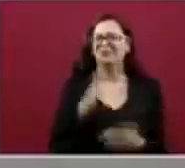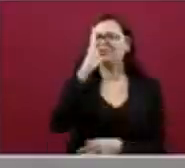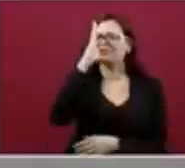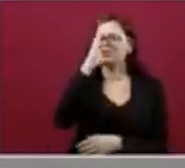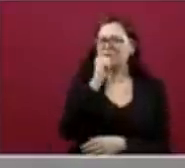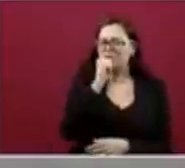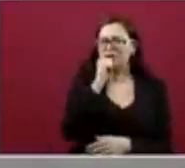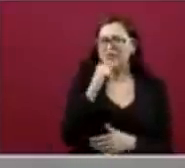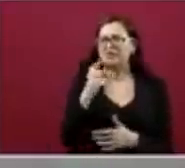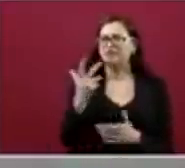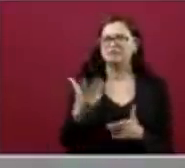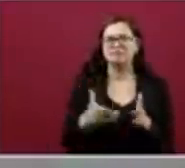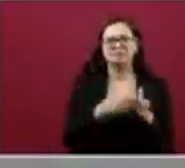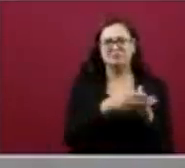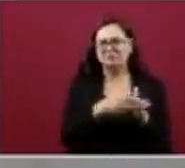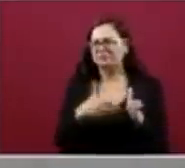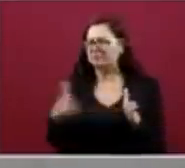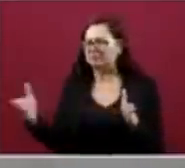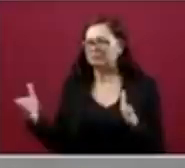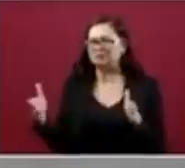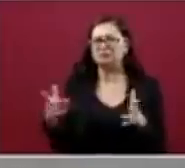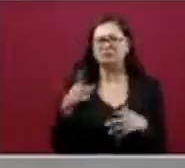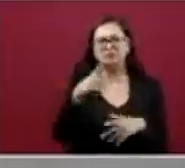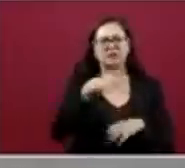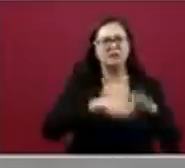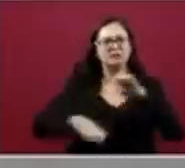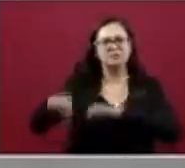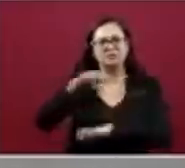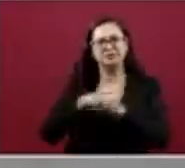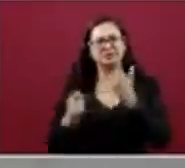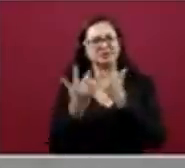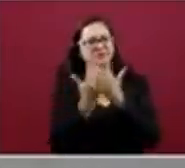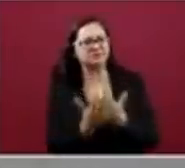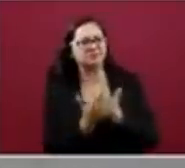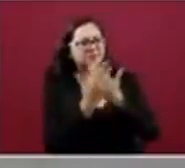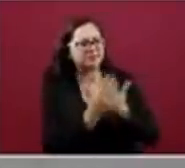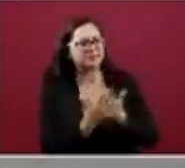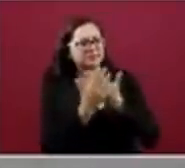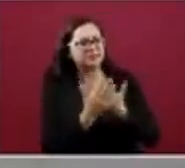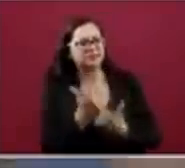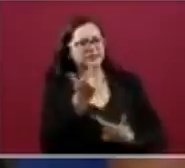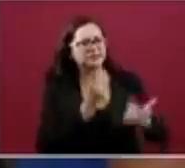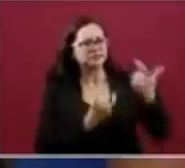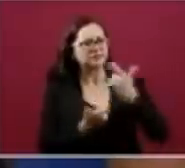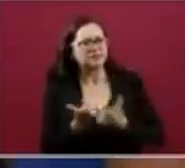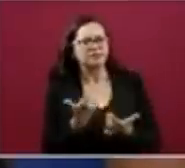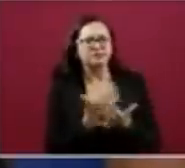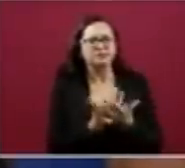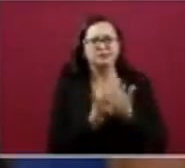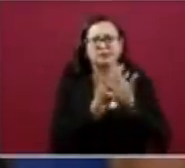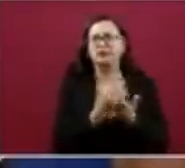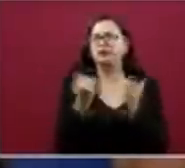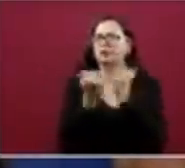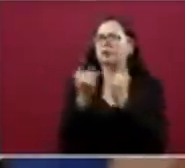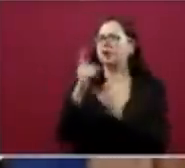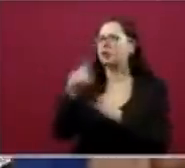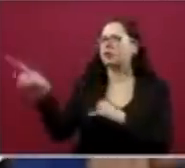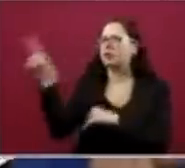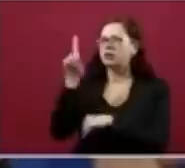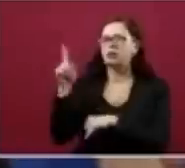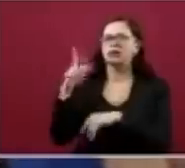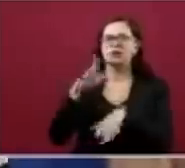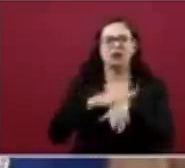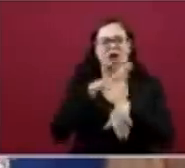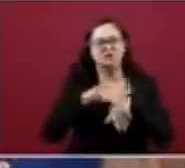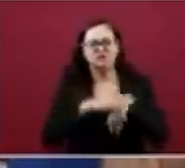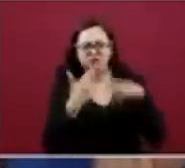generando reclamos por parte de algunas empresas y las calificadoras, usted ya sabe cómo son, pueden tomar pues mala nota